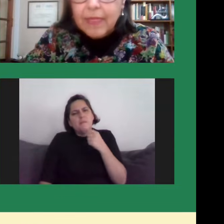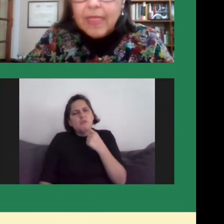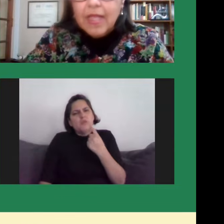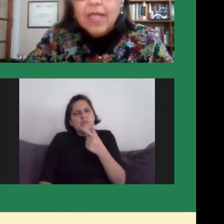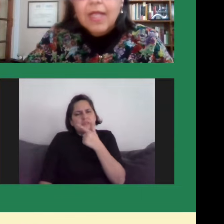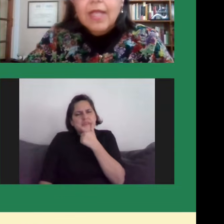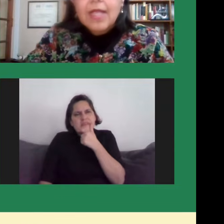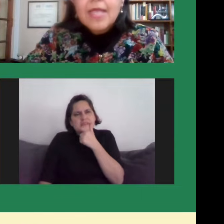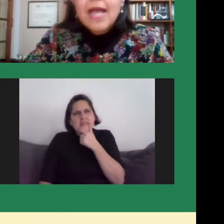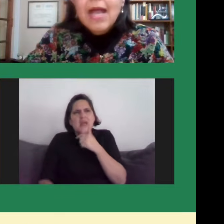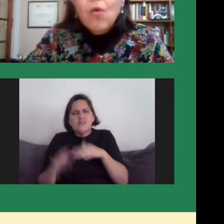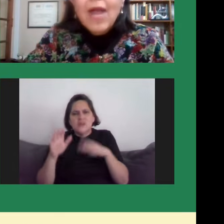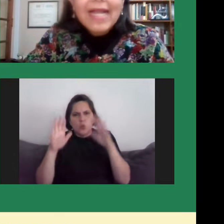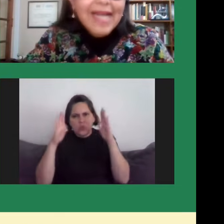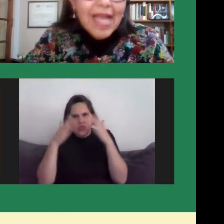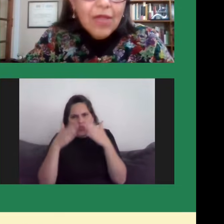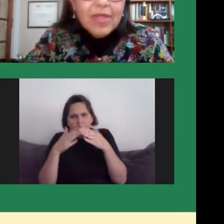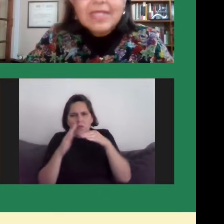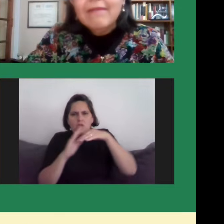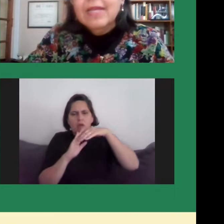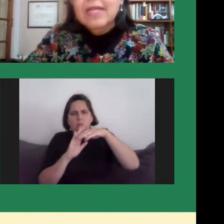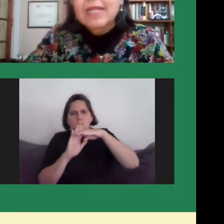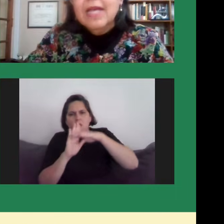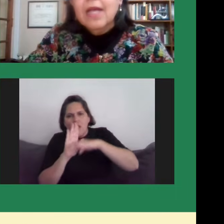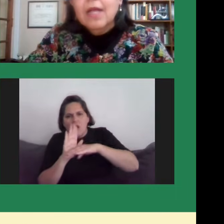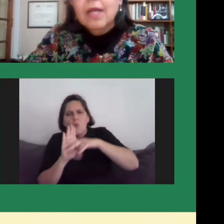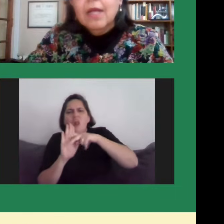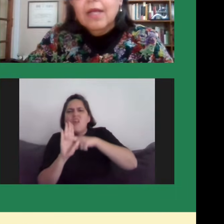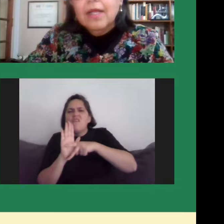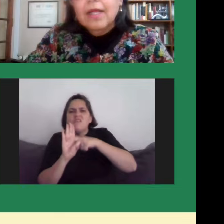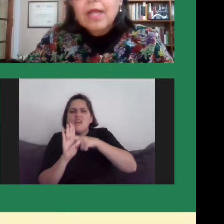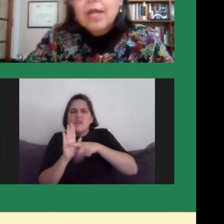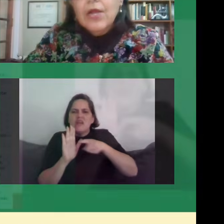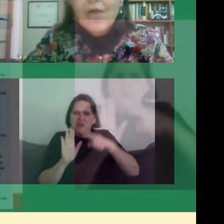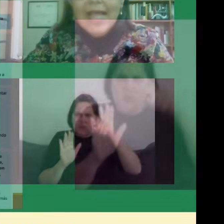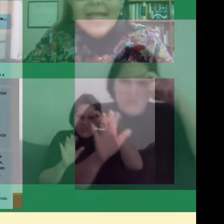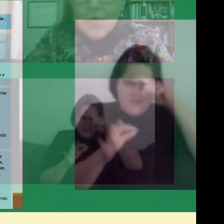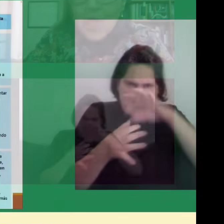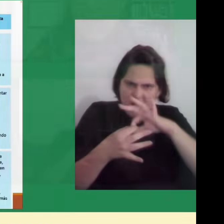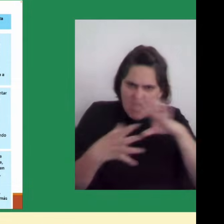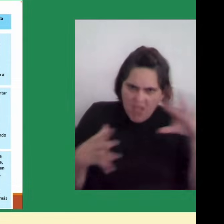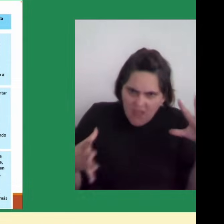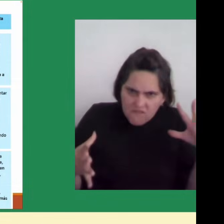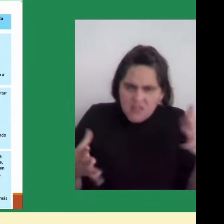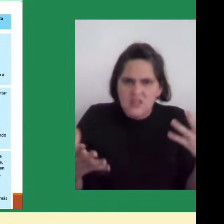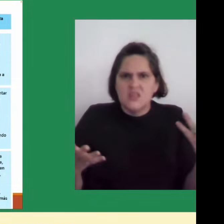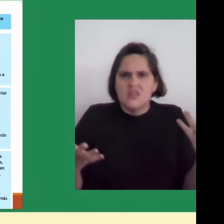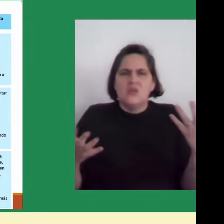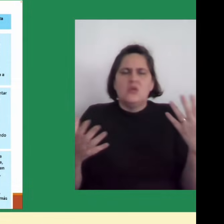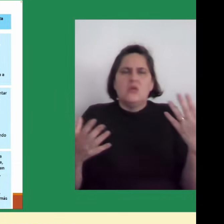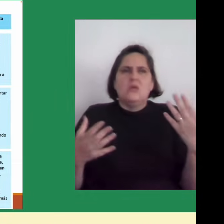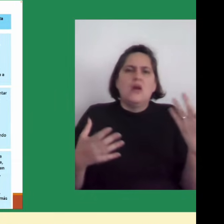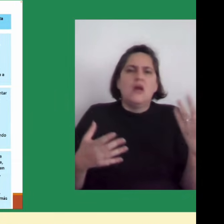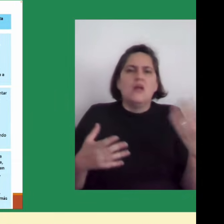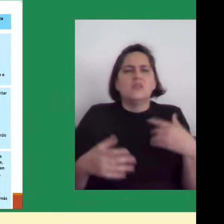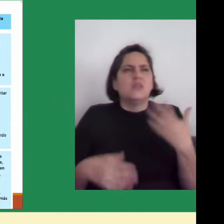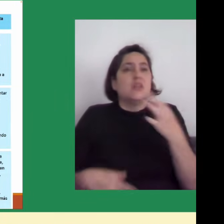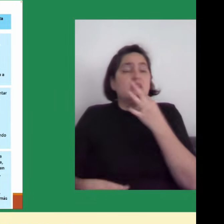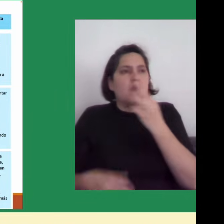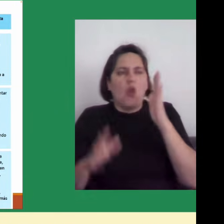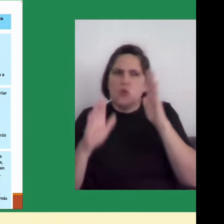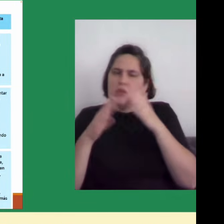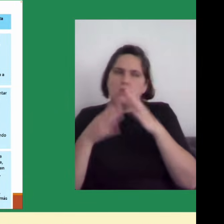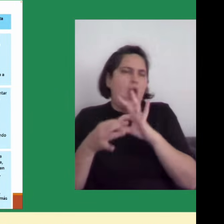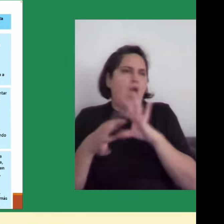severidad, ¿ya? O al grado de severidad. No hay autismos graves ni hay autismos